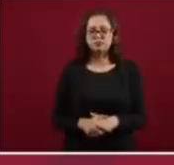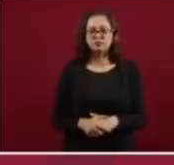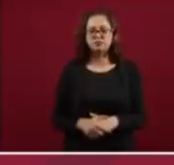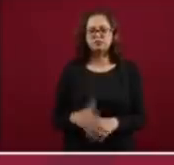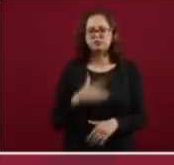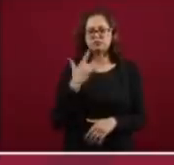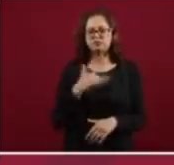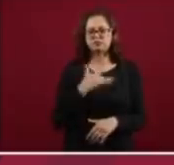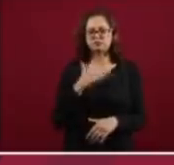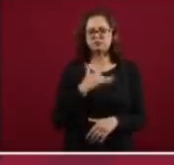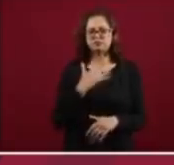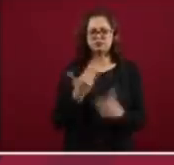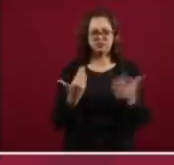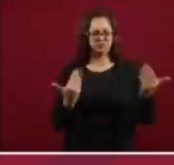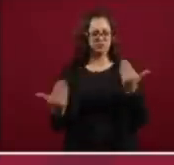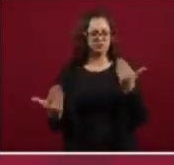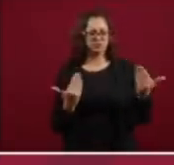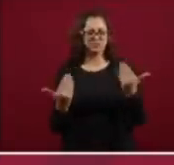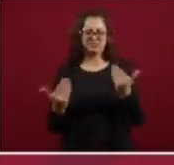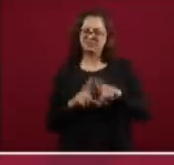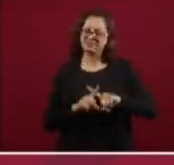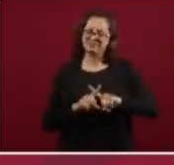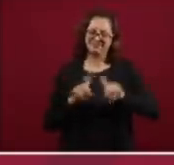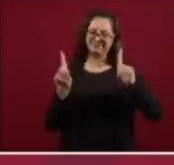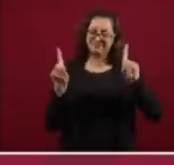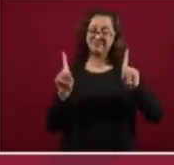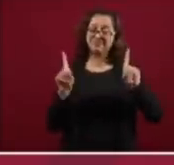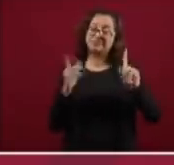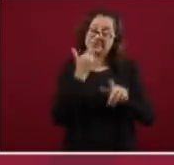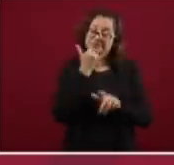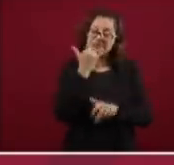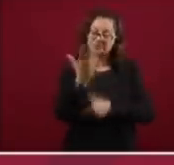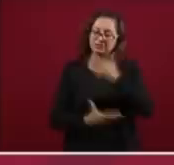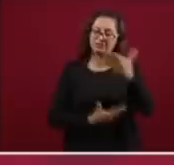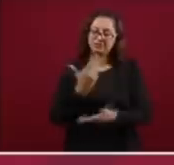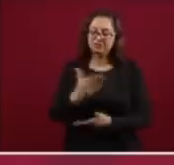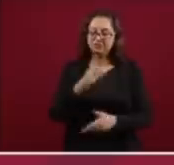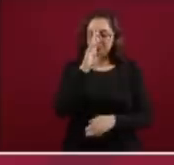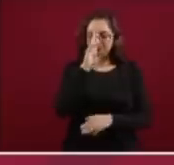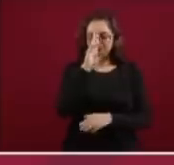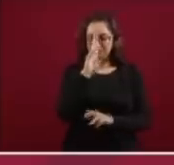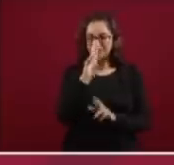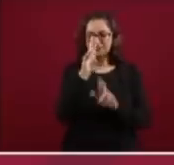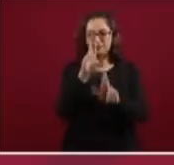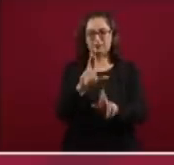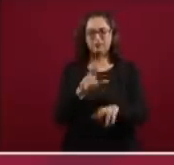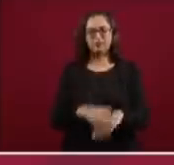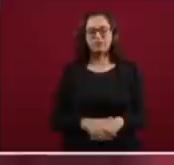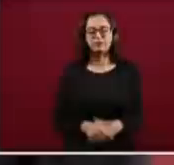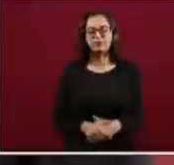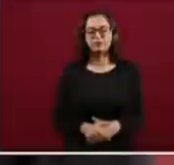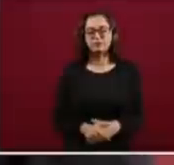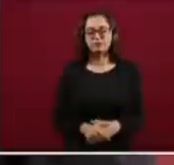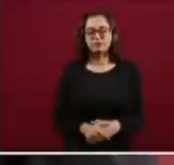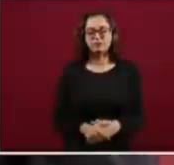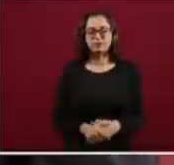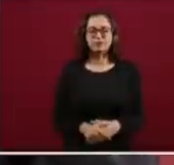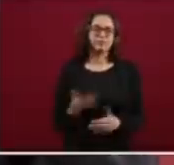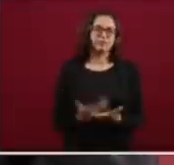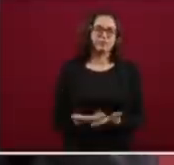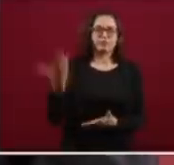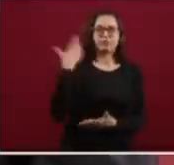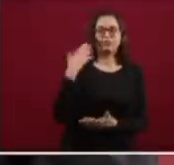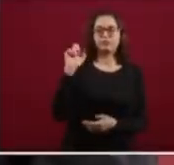desproporcionada la comparación con todo el respeto porque lo que se quiso